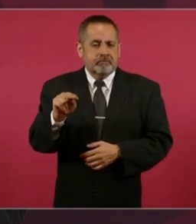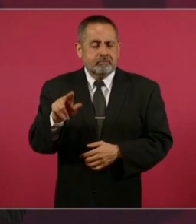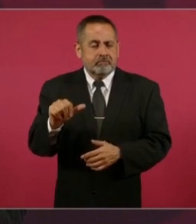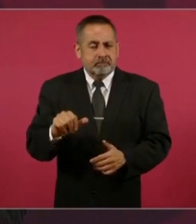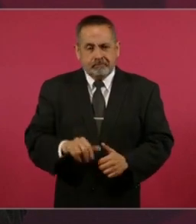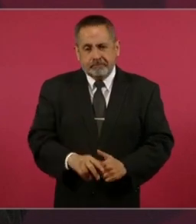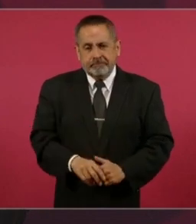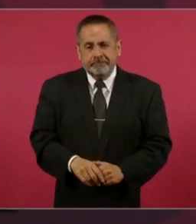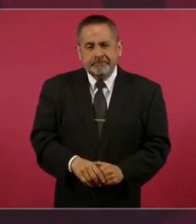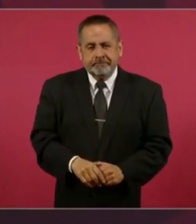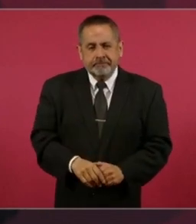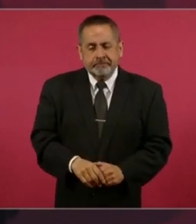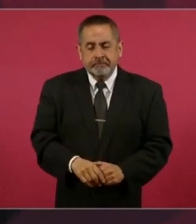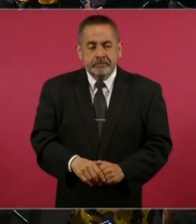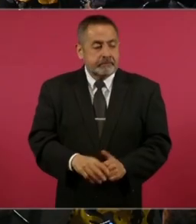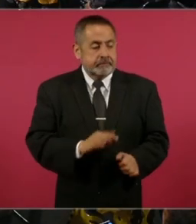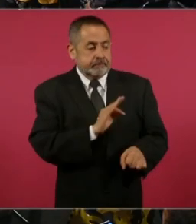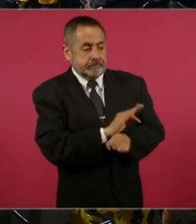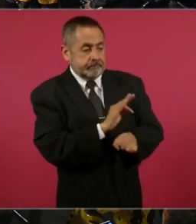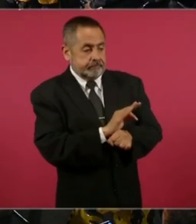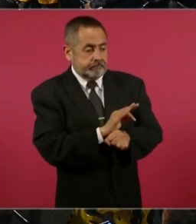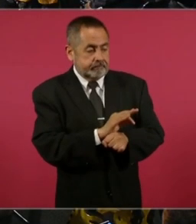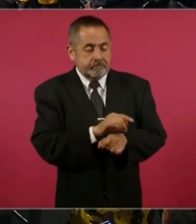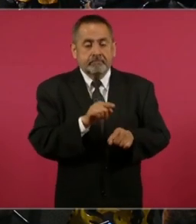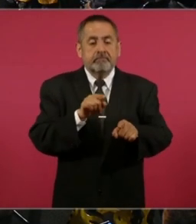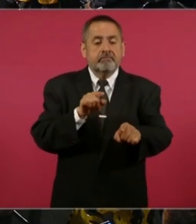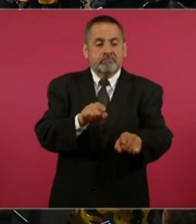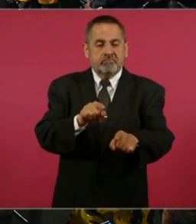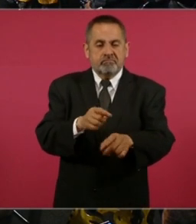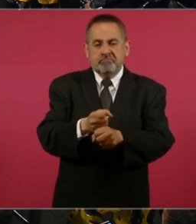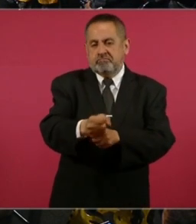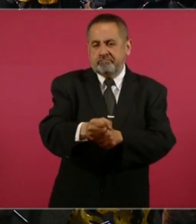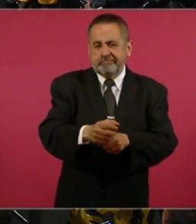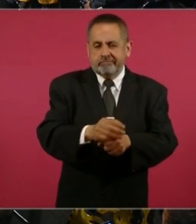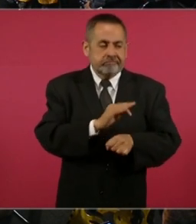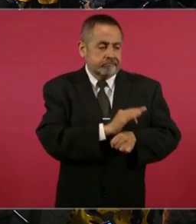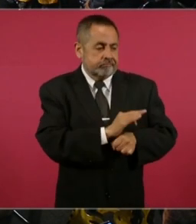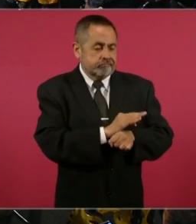Luna protegían a unos